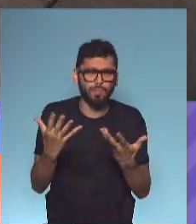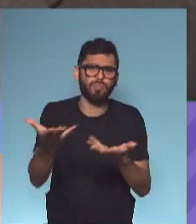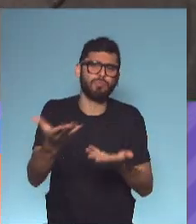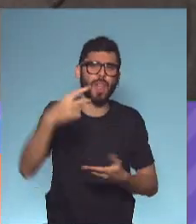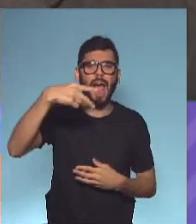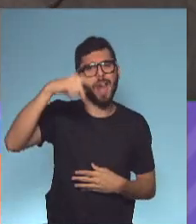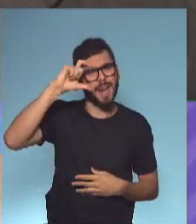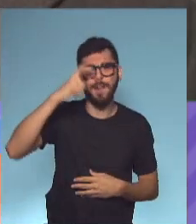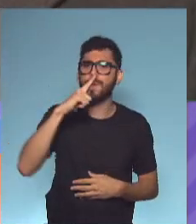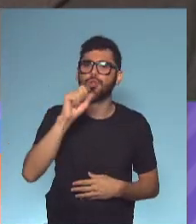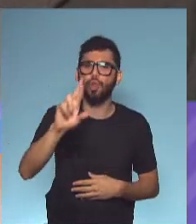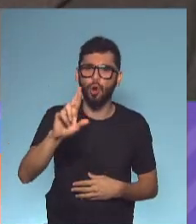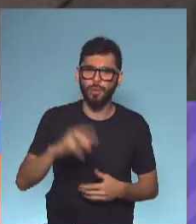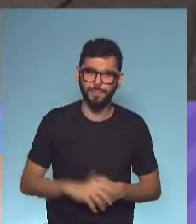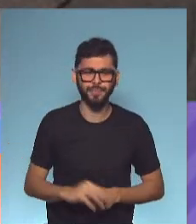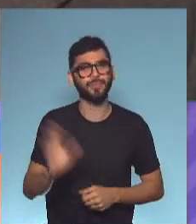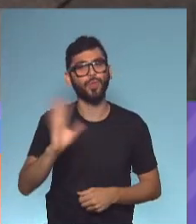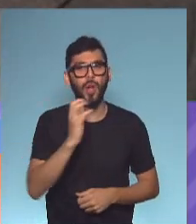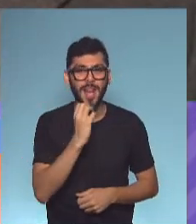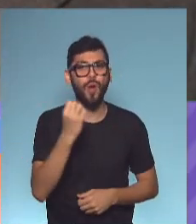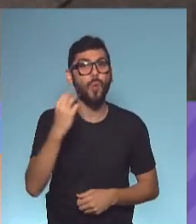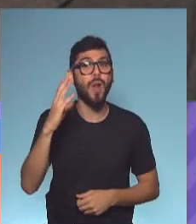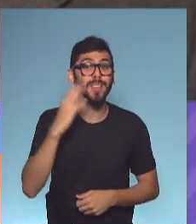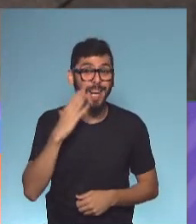tardes. Hola, Ariel, buenas tardes.